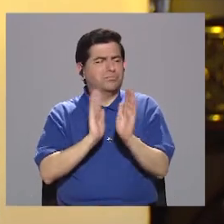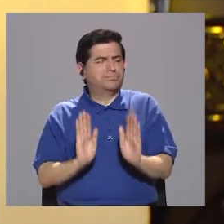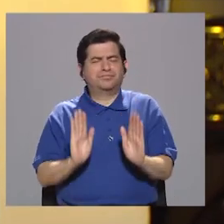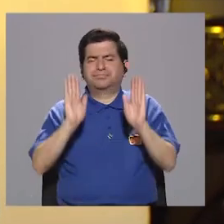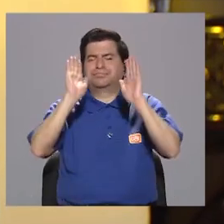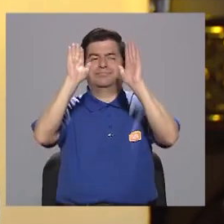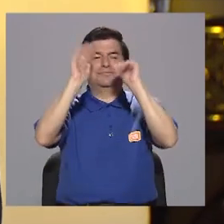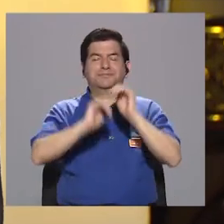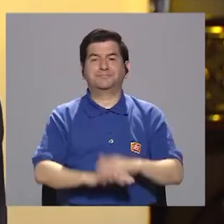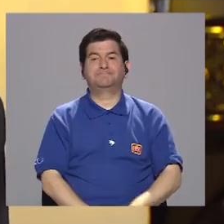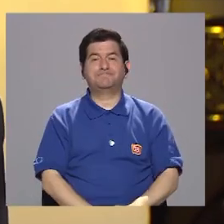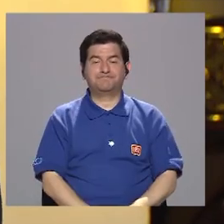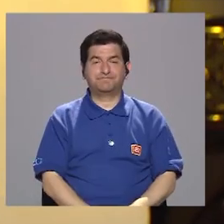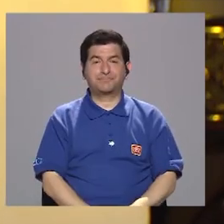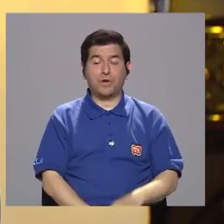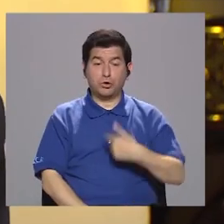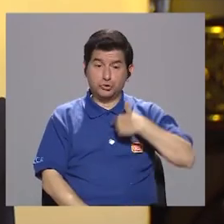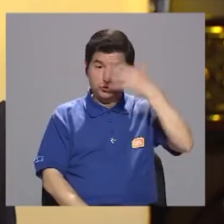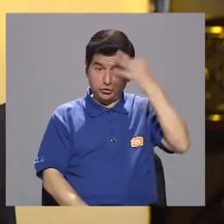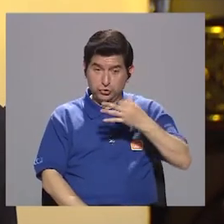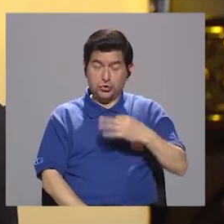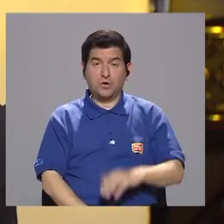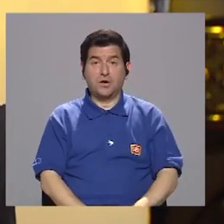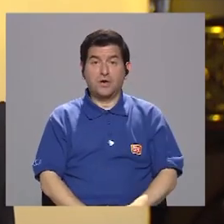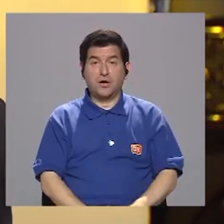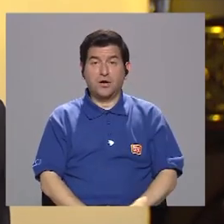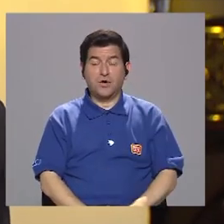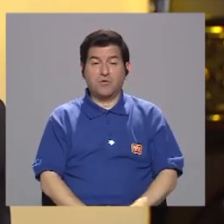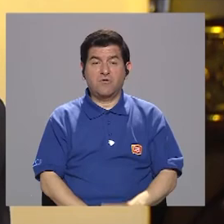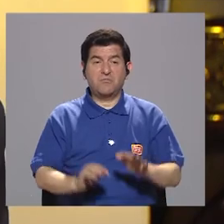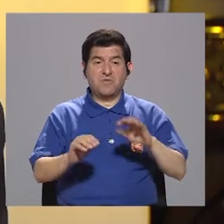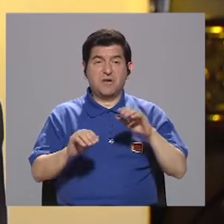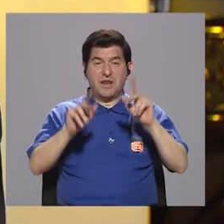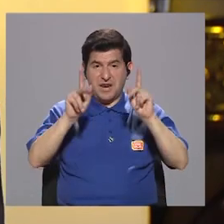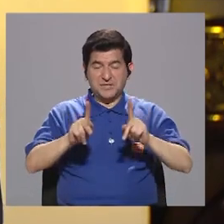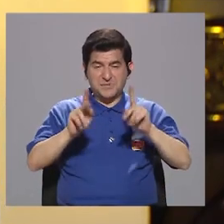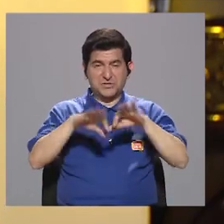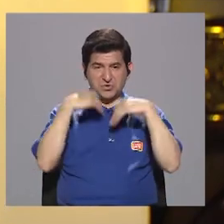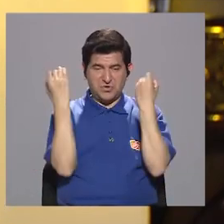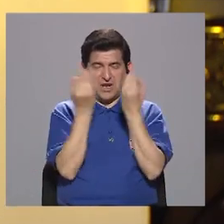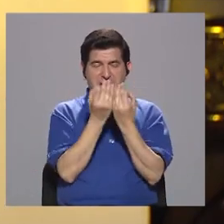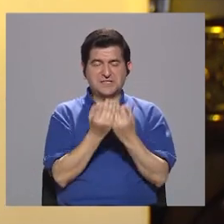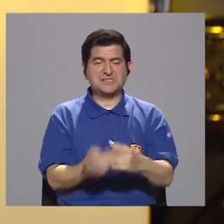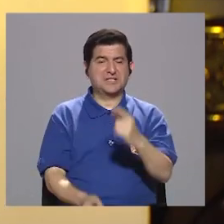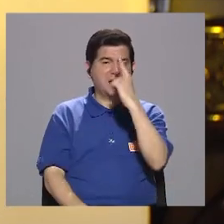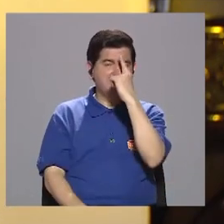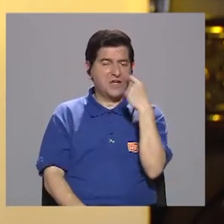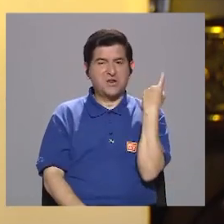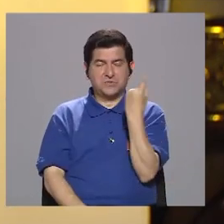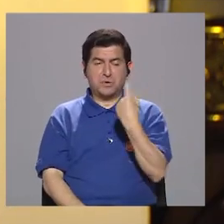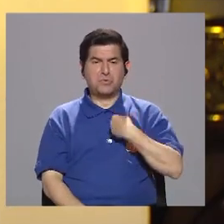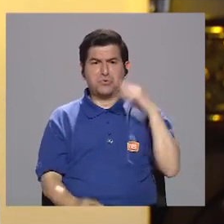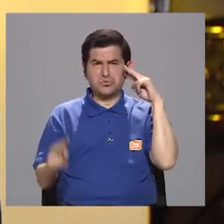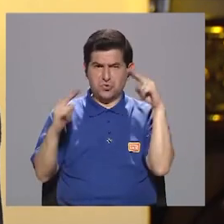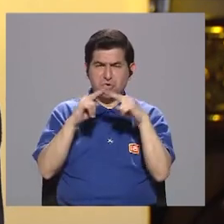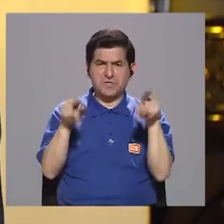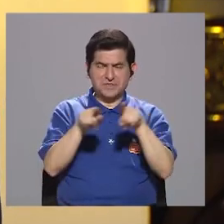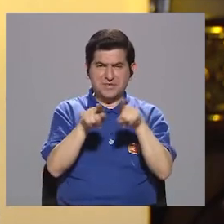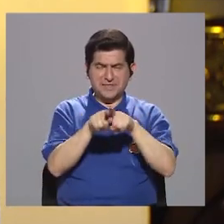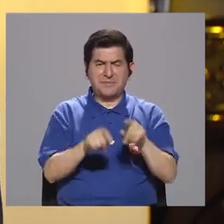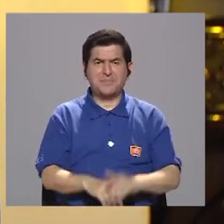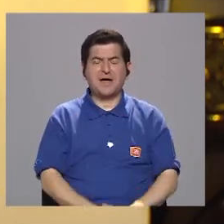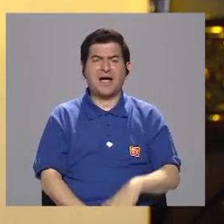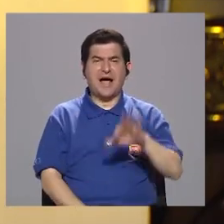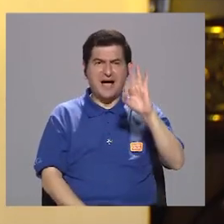increíble. Que, por cierto, yo creo que los Calderón lo han tenido siempre, porque yo conocí también a un Paco en esas